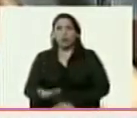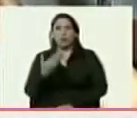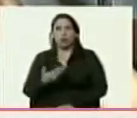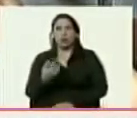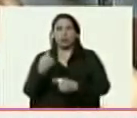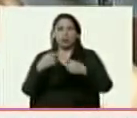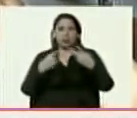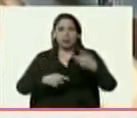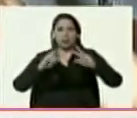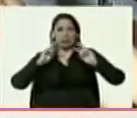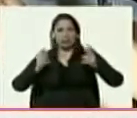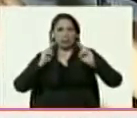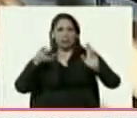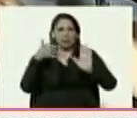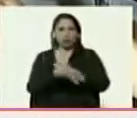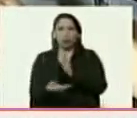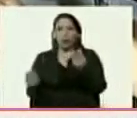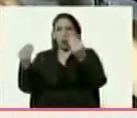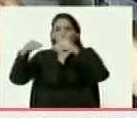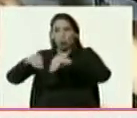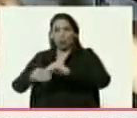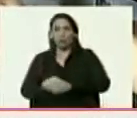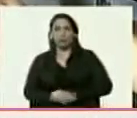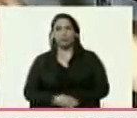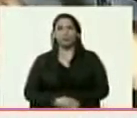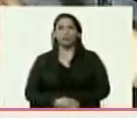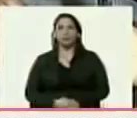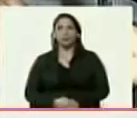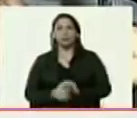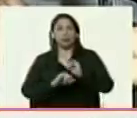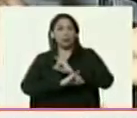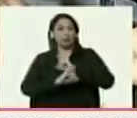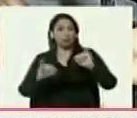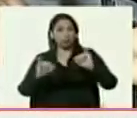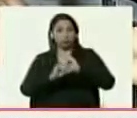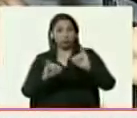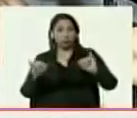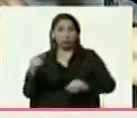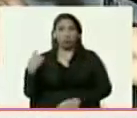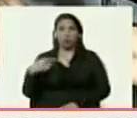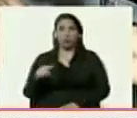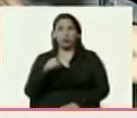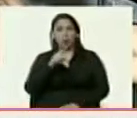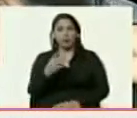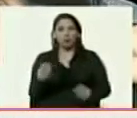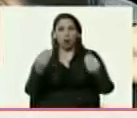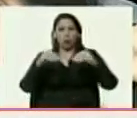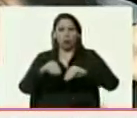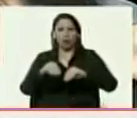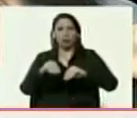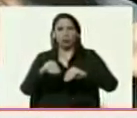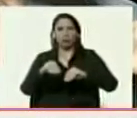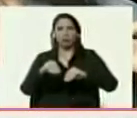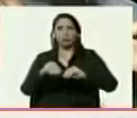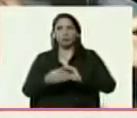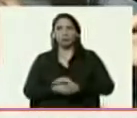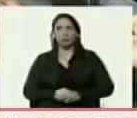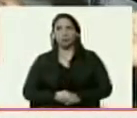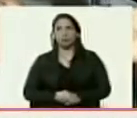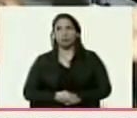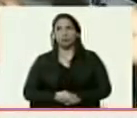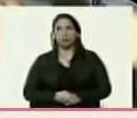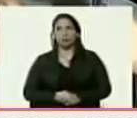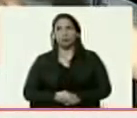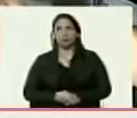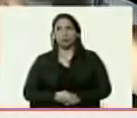distintas materias de los acuerdos que ya tenemos, de estos acuerdos parciales, y que